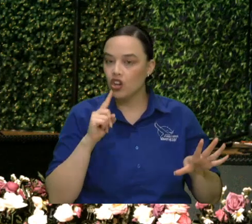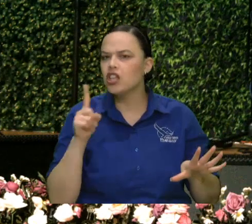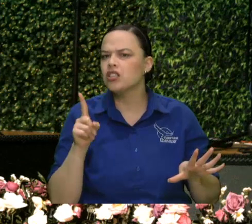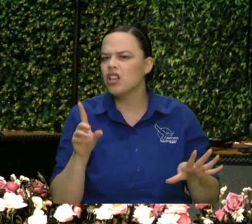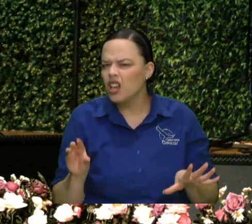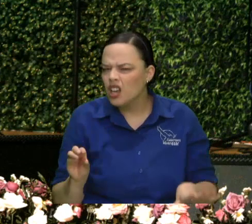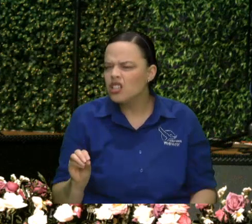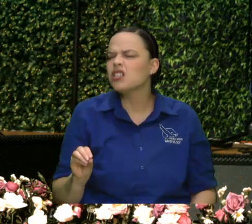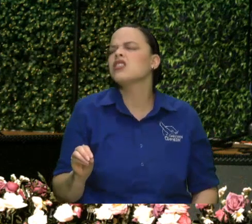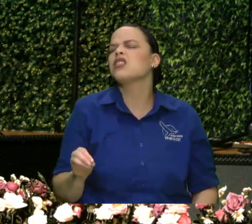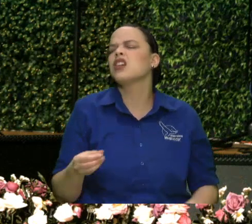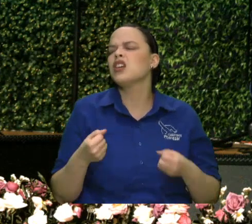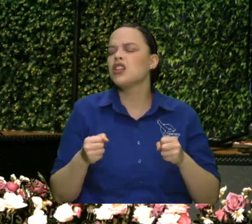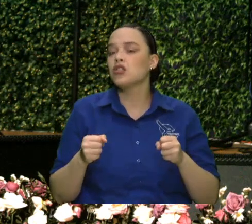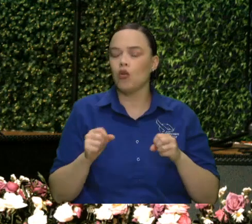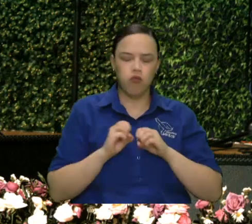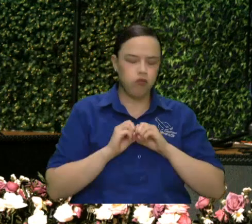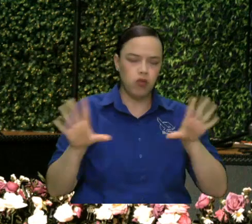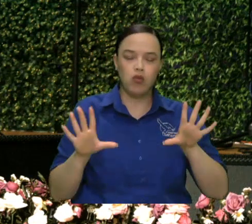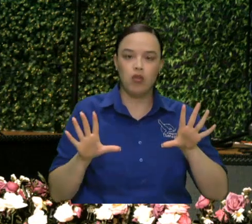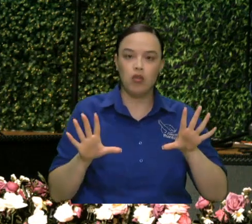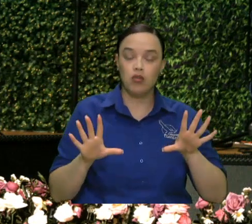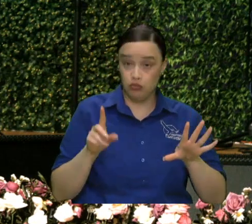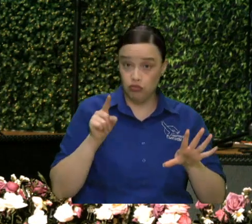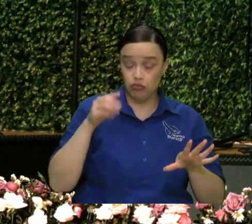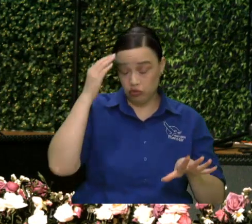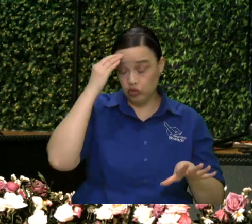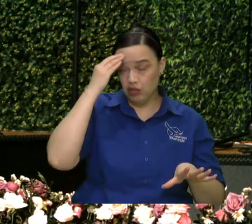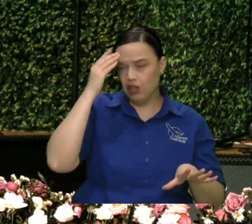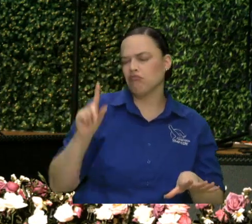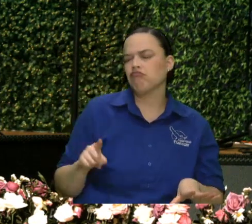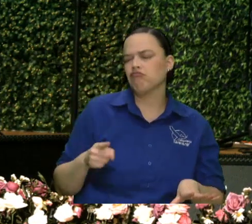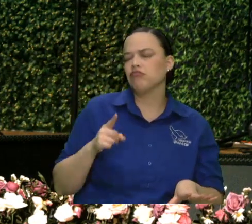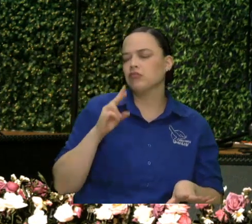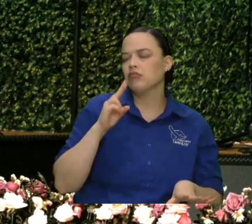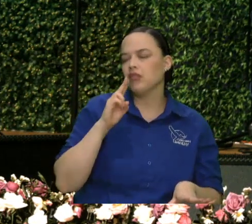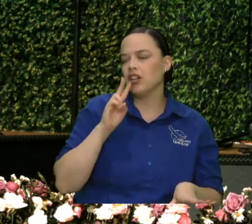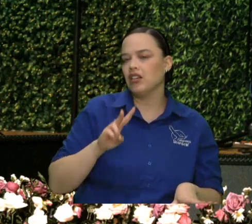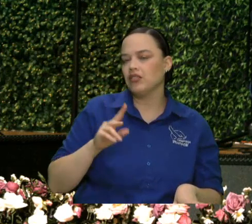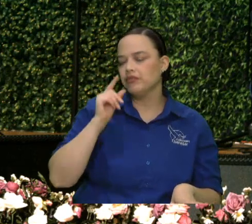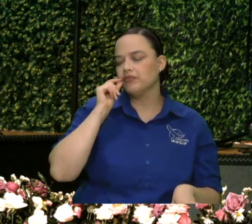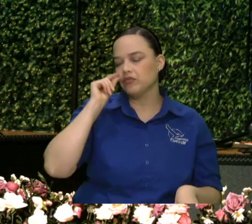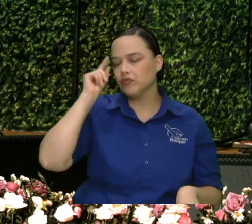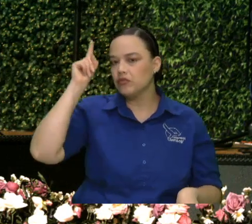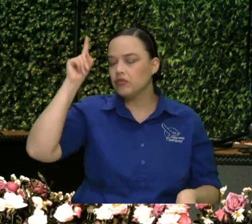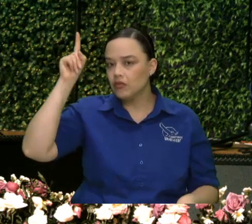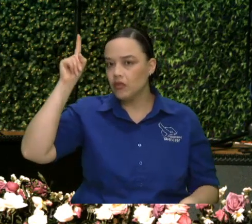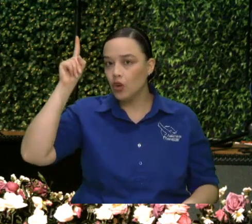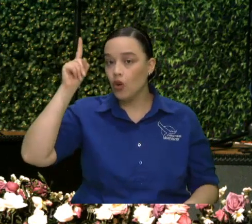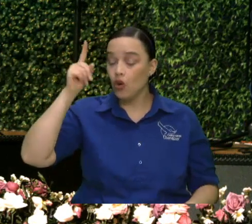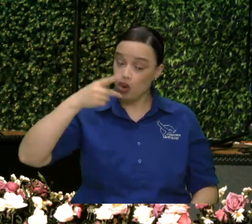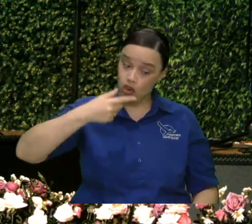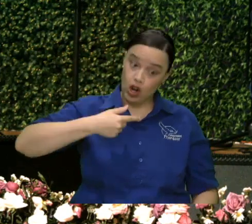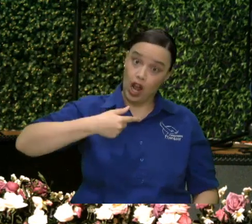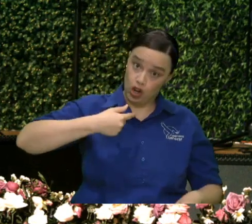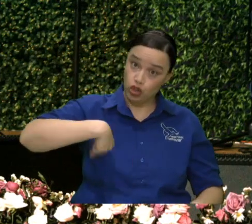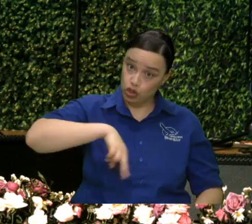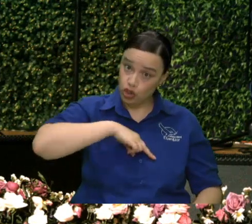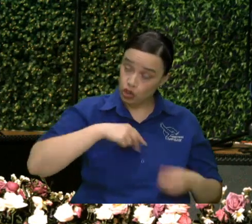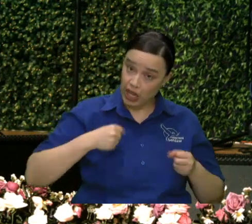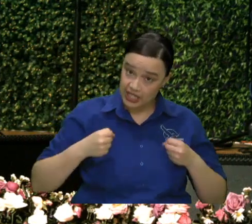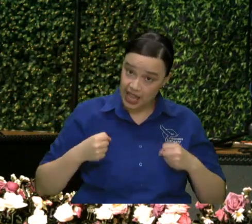causó la explosión y usted sabe quién la causa el señor hermano fue el que el que nos hizo